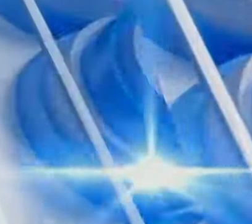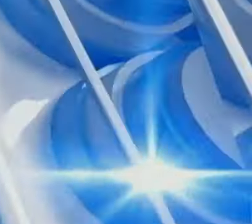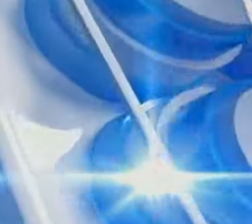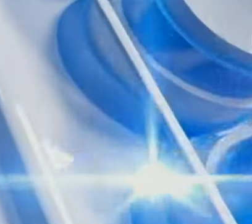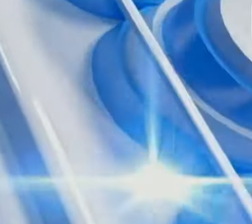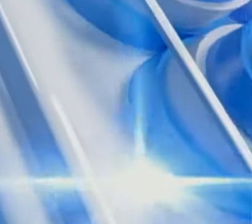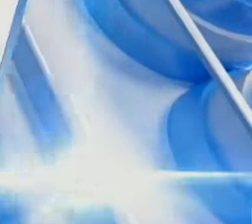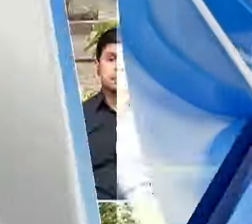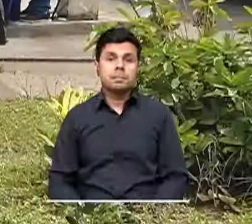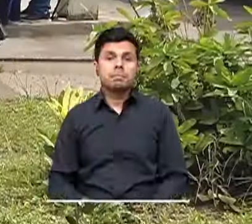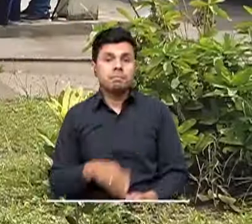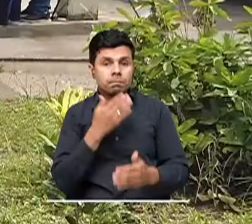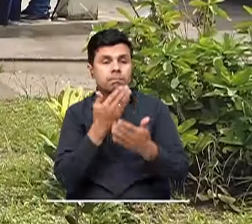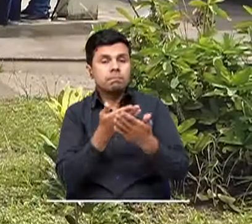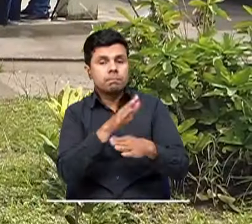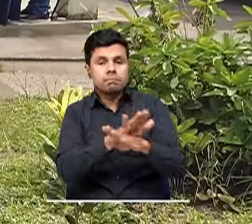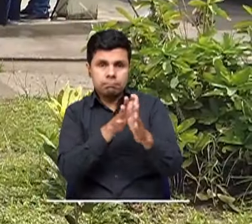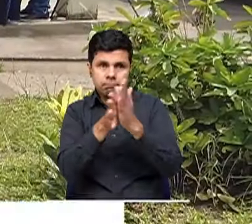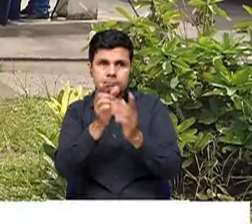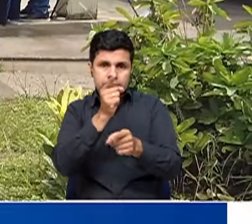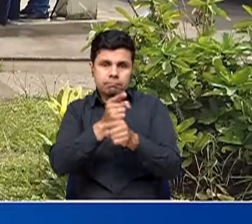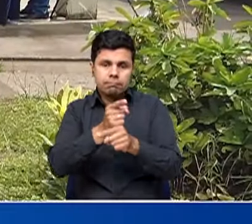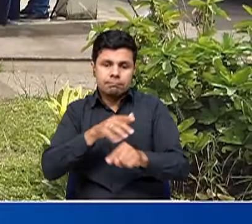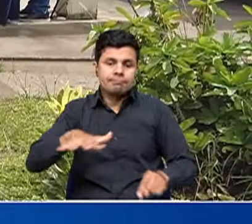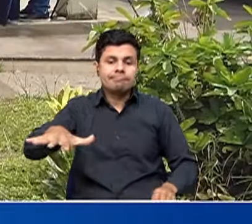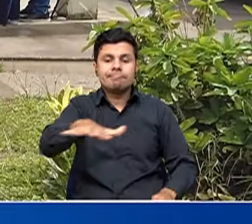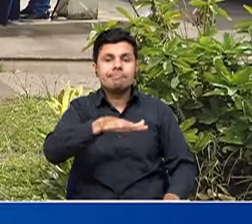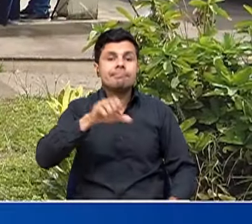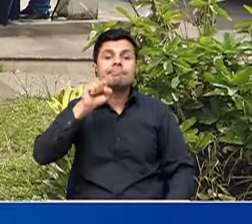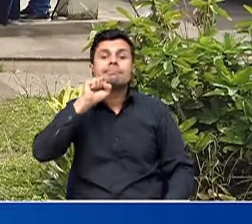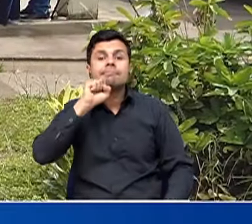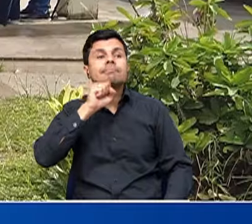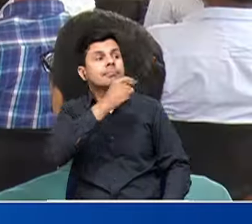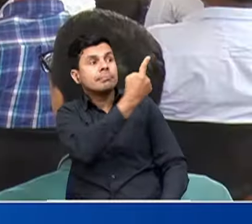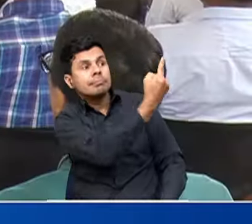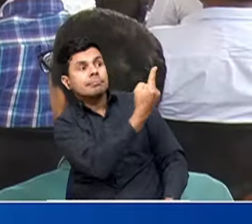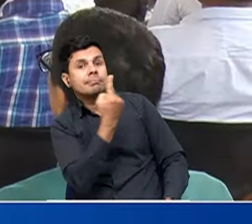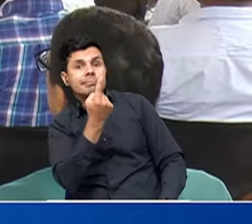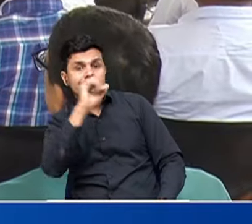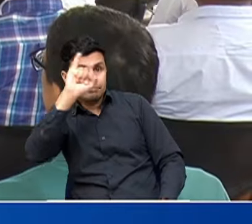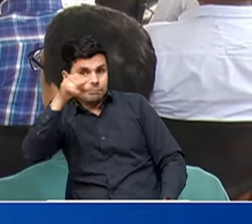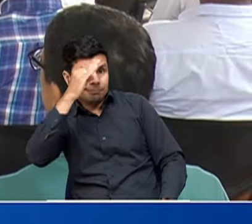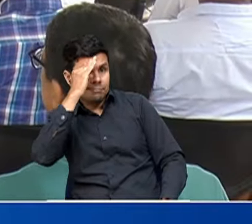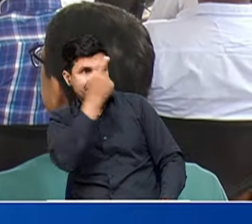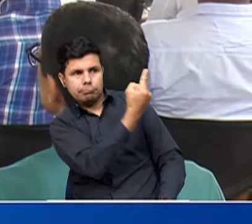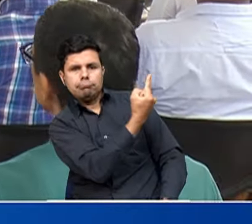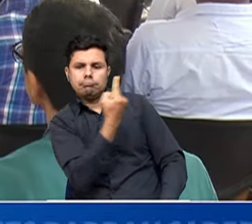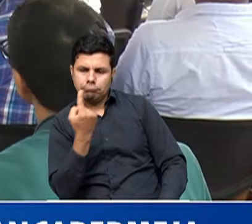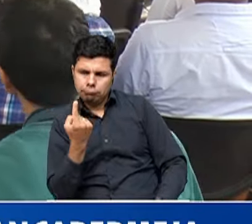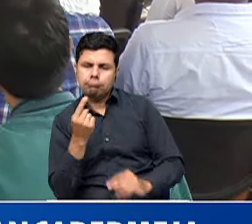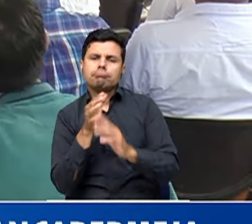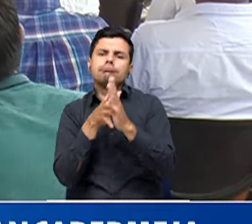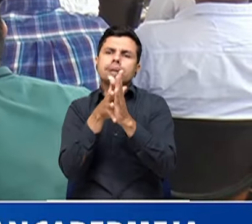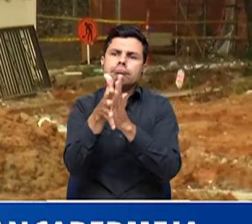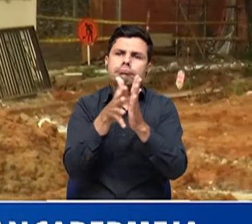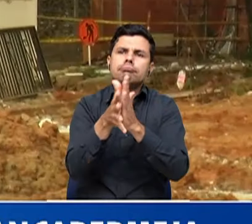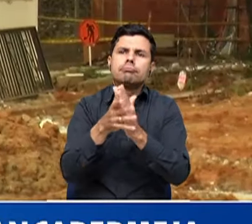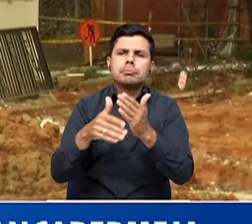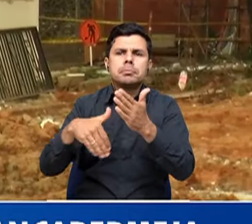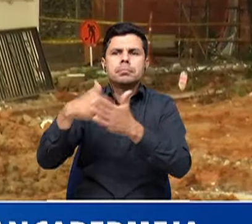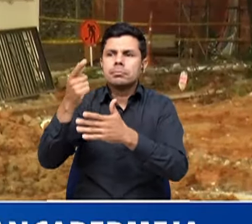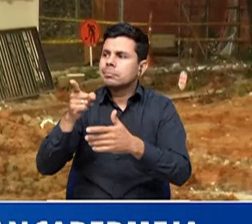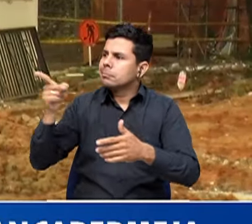Juan Jacobo, buenas tardes. A esta hora hace presencia en Barranca Bermeja el gobernador de Santander en el acto de inicio de lo que es la construcción